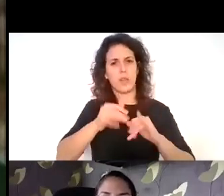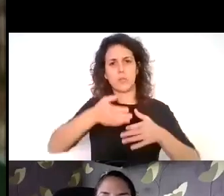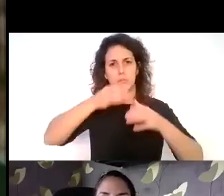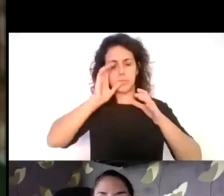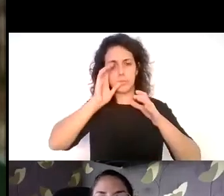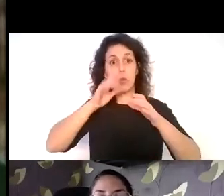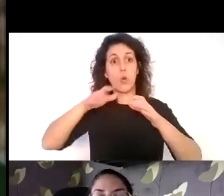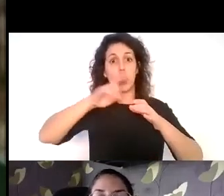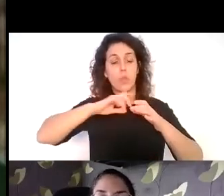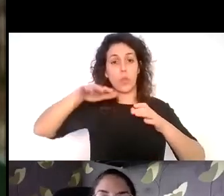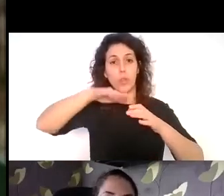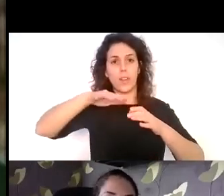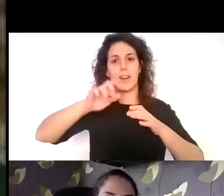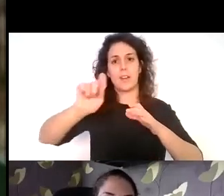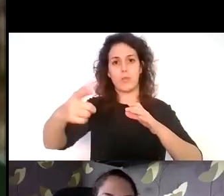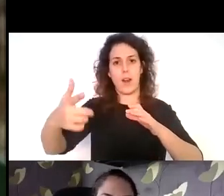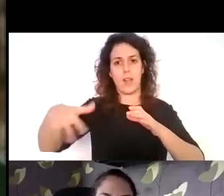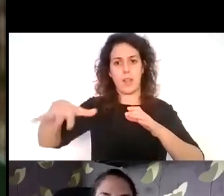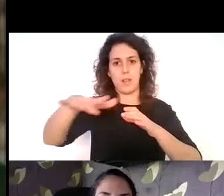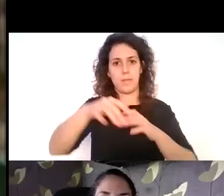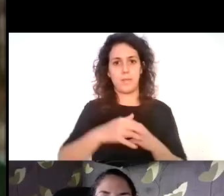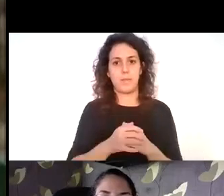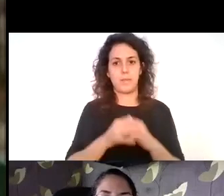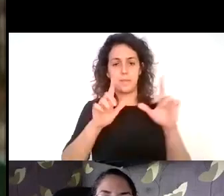naturaleza. Lámina 2.